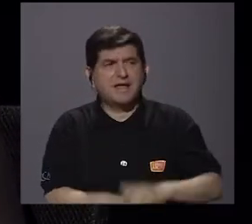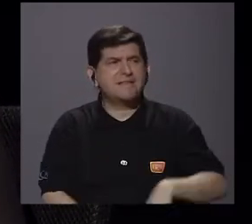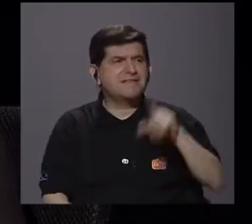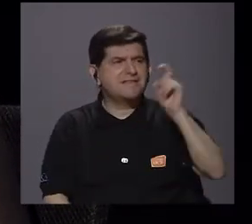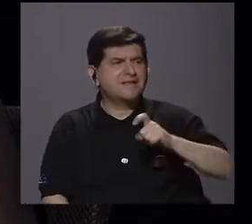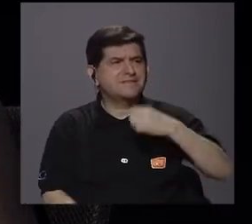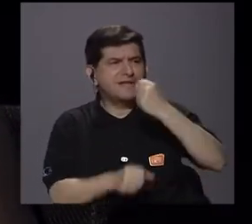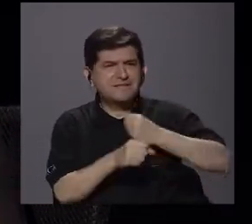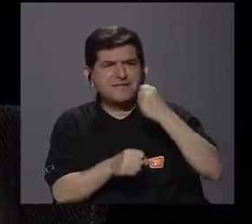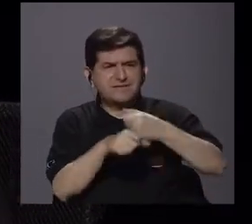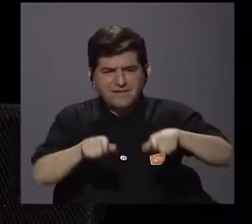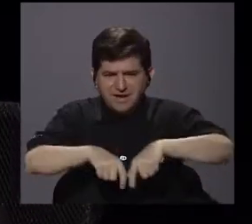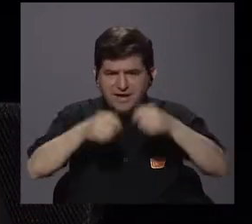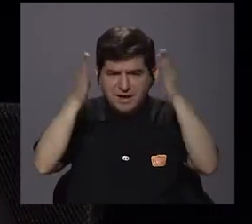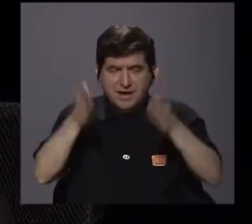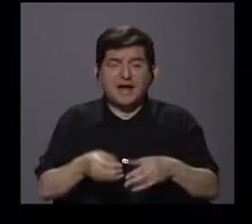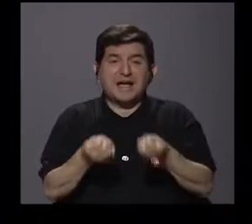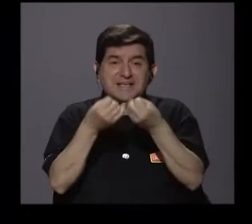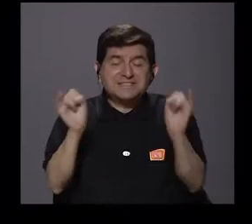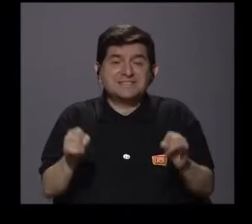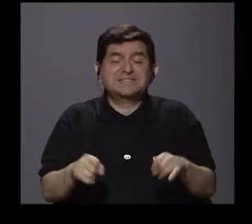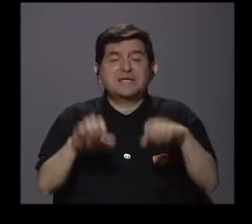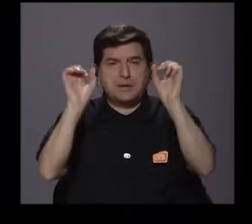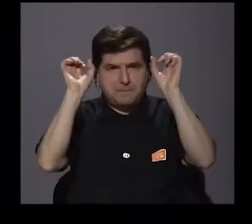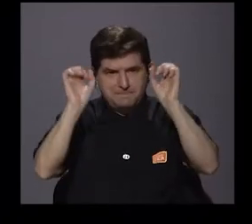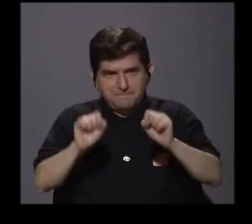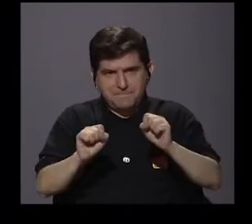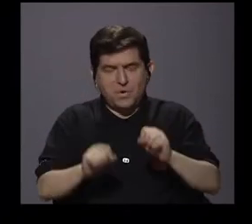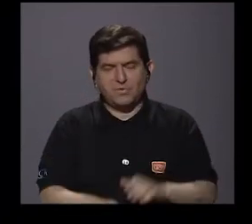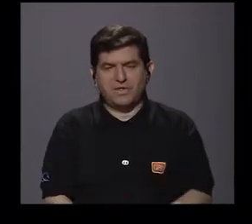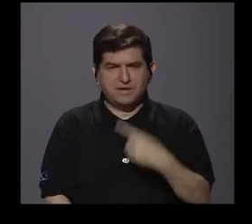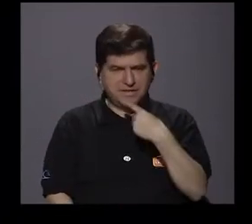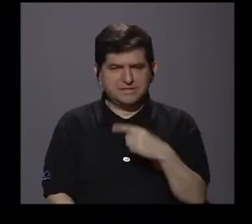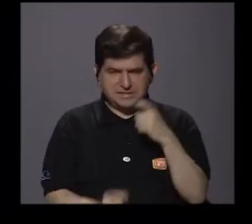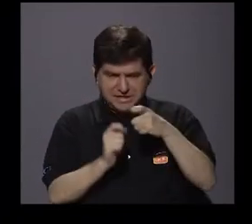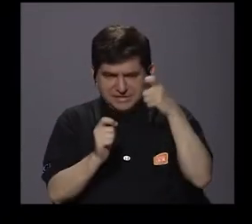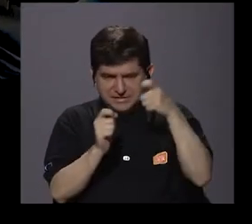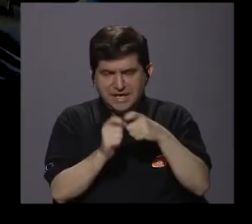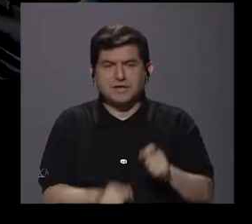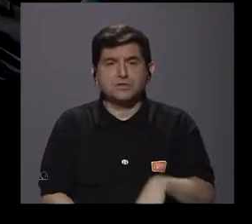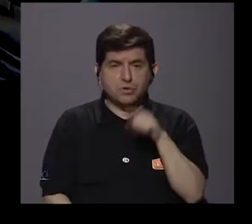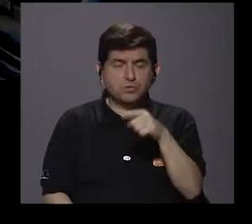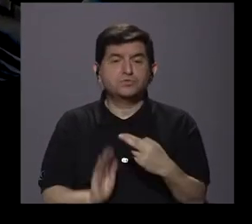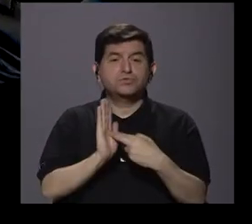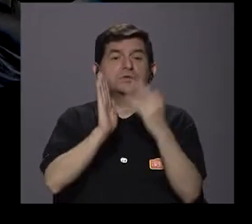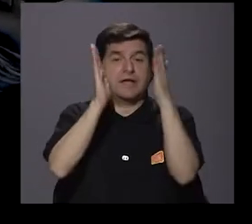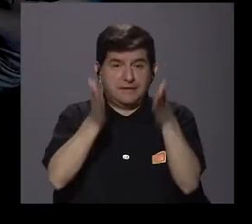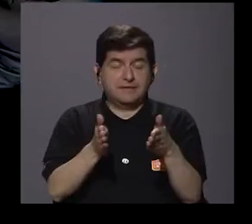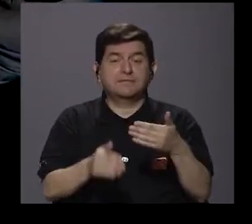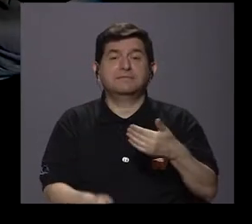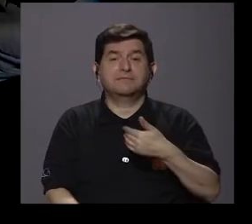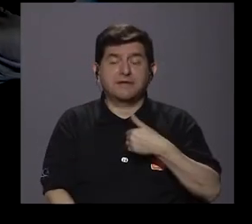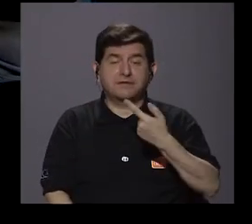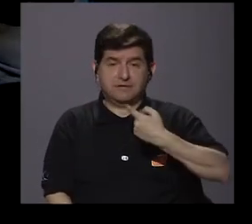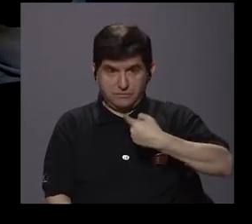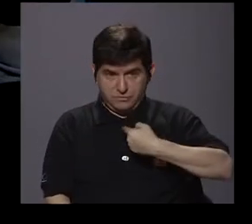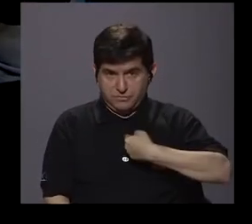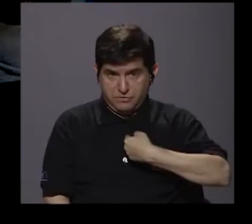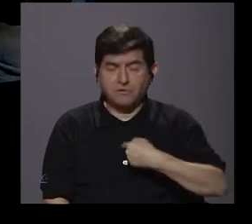hacer labores de periodista sin ser... Sí, poder reportar. Poder reportar y ser corresponsal, porque además contaba